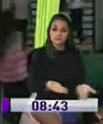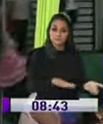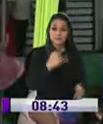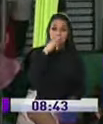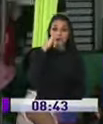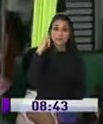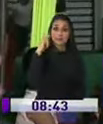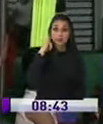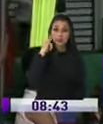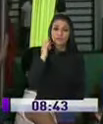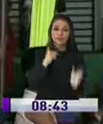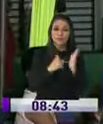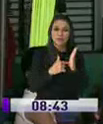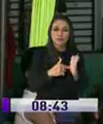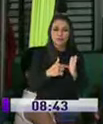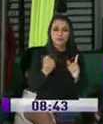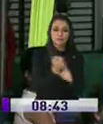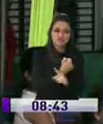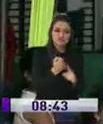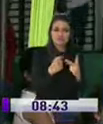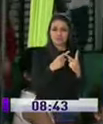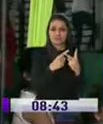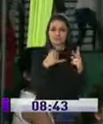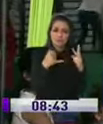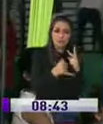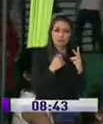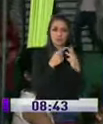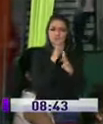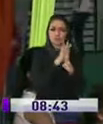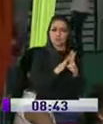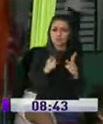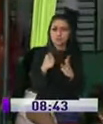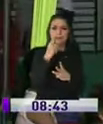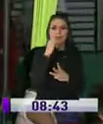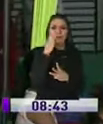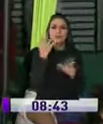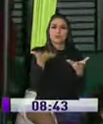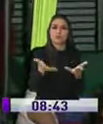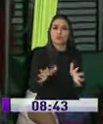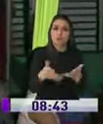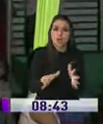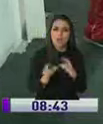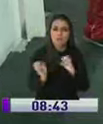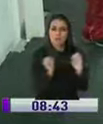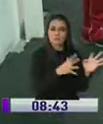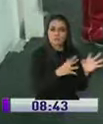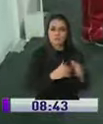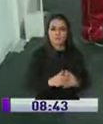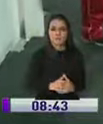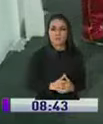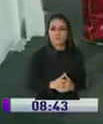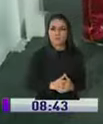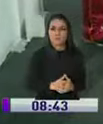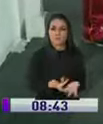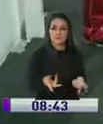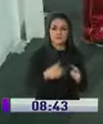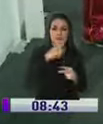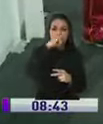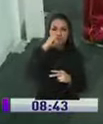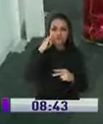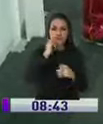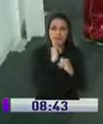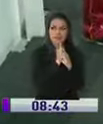sido víctimas de varias condiciones de maltrato infantil o simplemente han sido abandonados. También asistirán los niños del Instituto